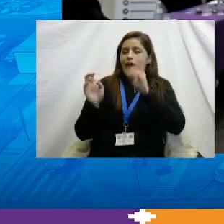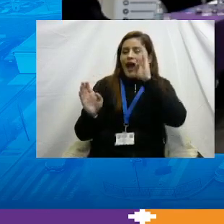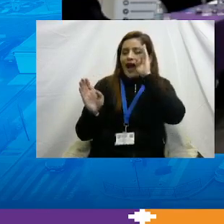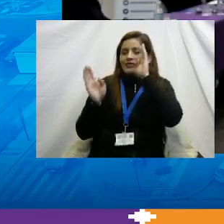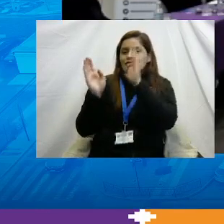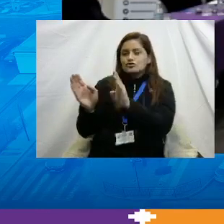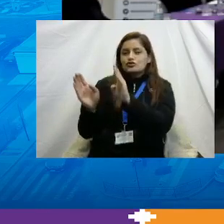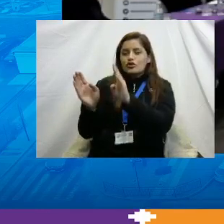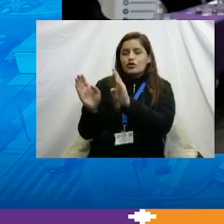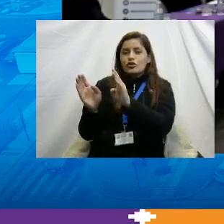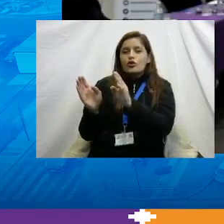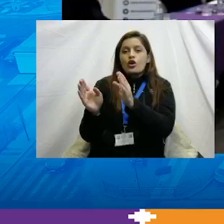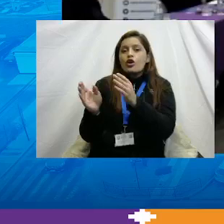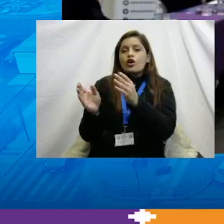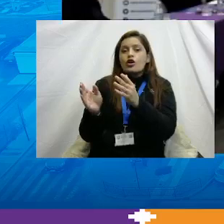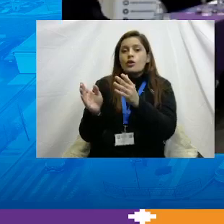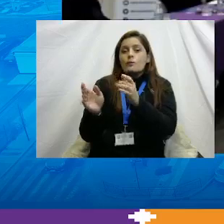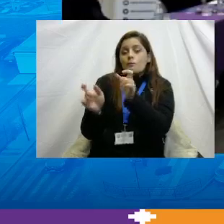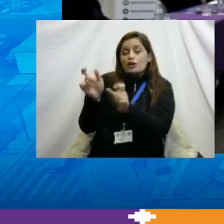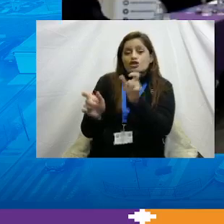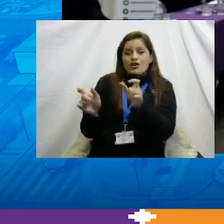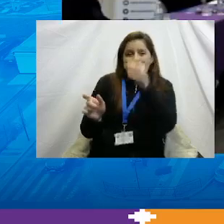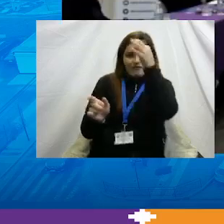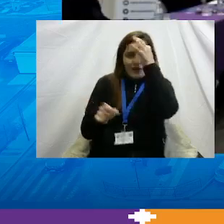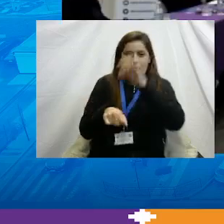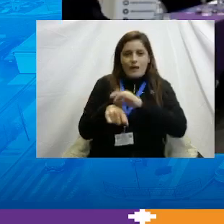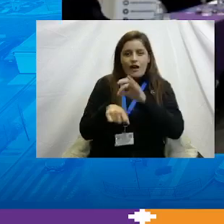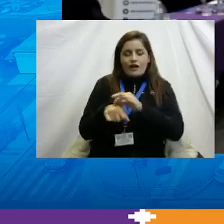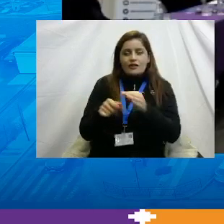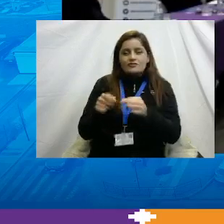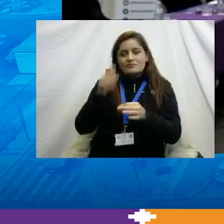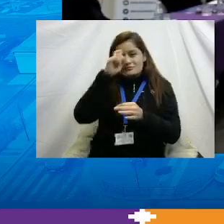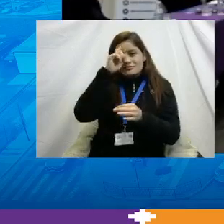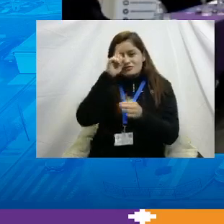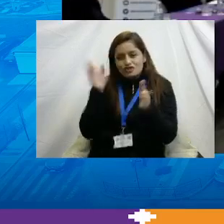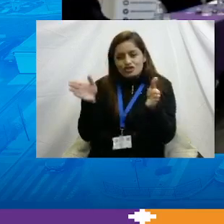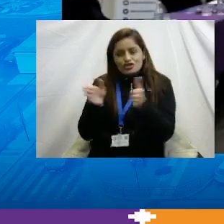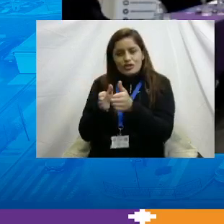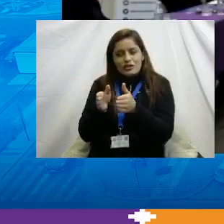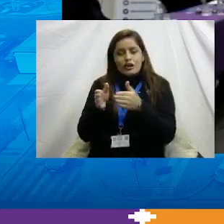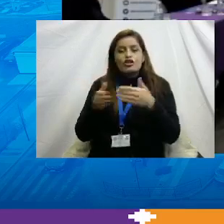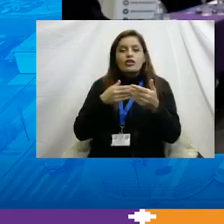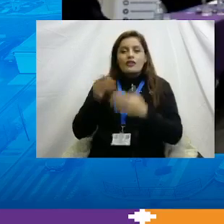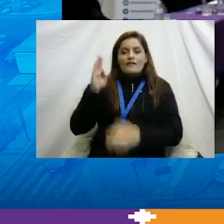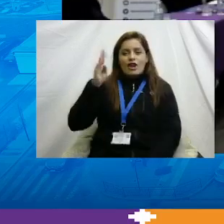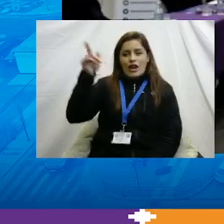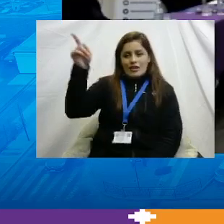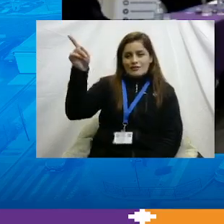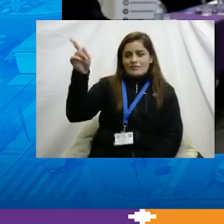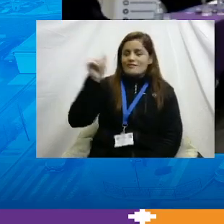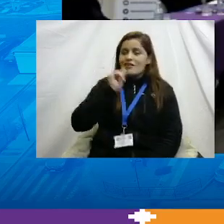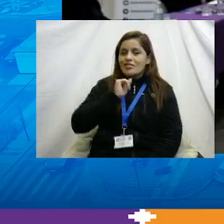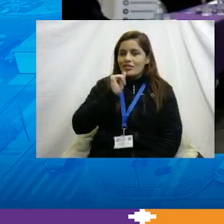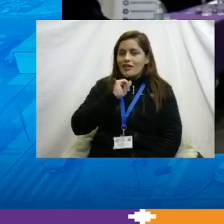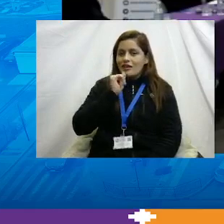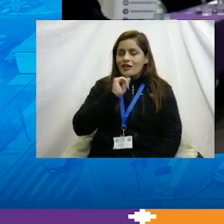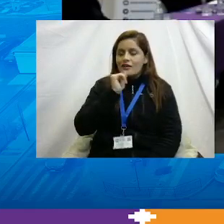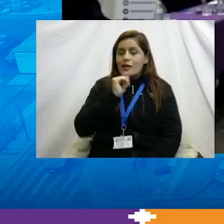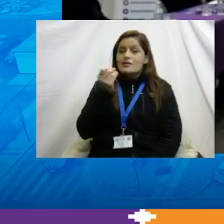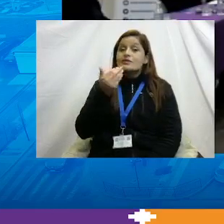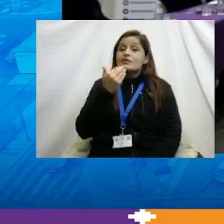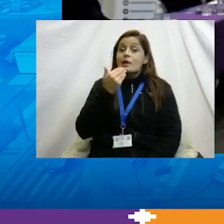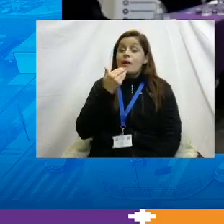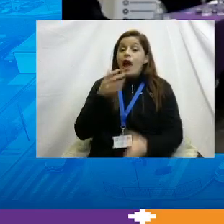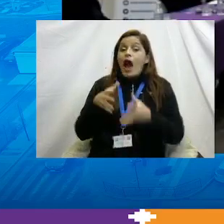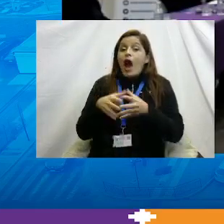en la posta de Bollenar y algunas estrategias para aumentar la adhesión tanto a los programas como aumentar el